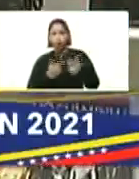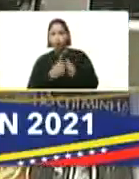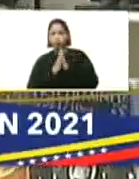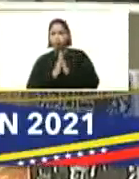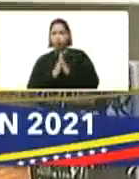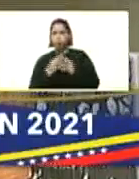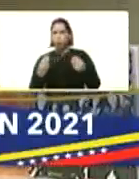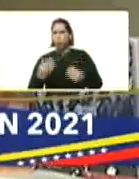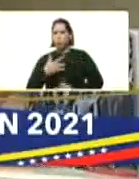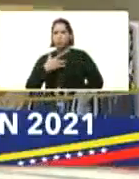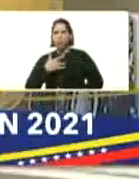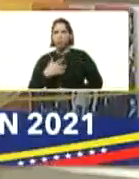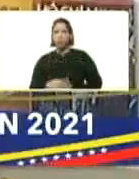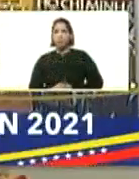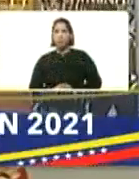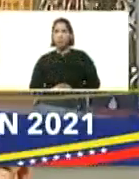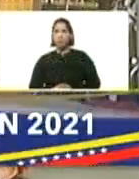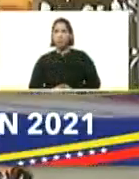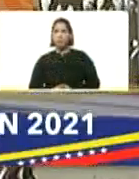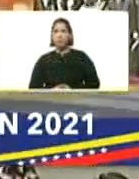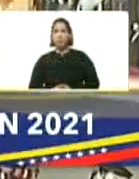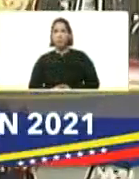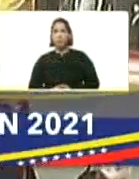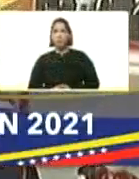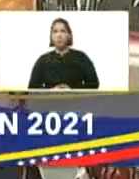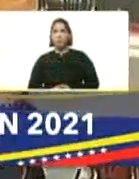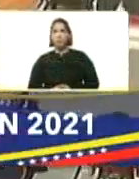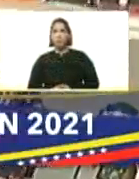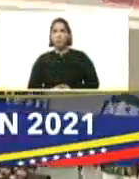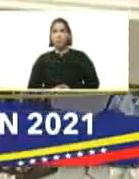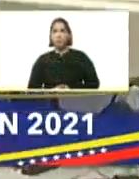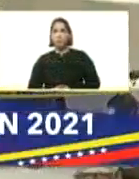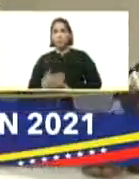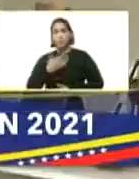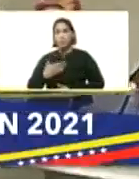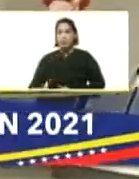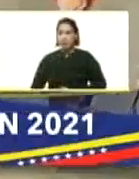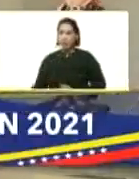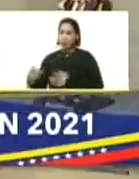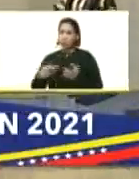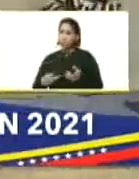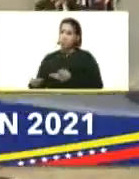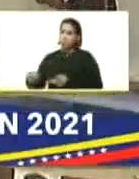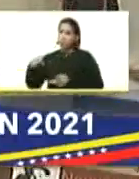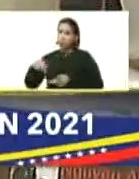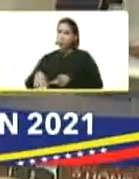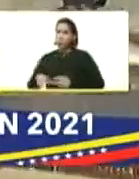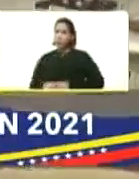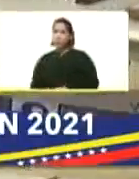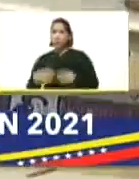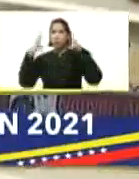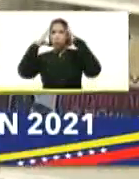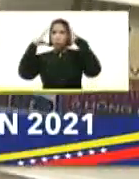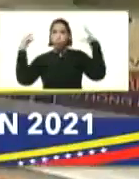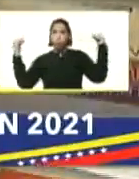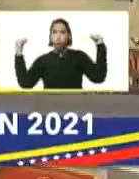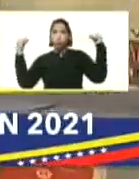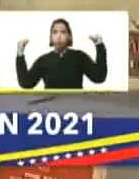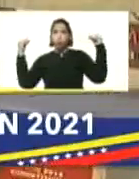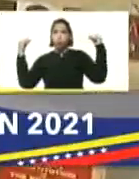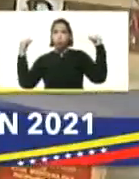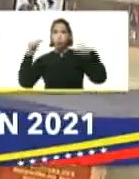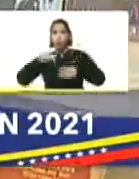se siente? Excelentísimo, señor presidente. Bienvenido a Vietnam en